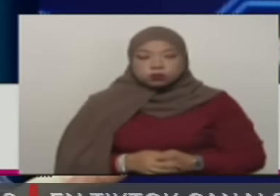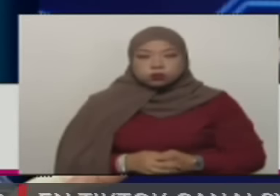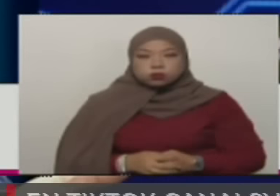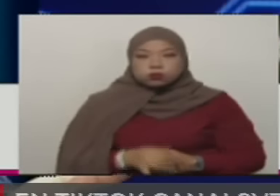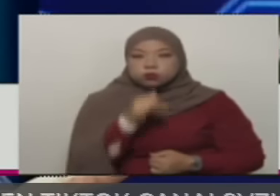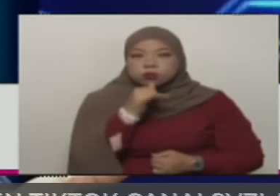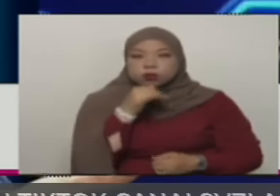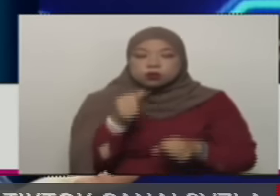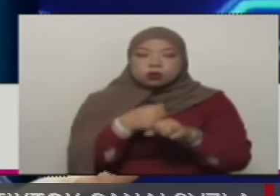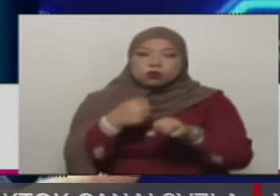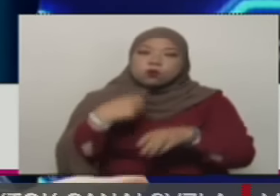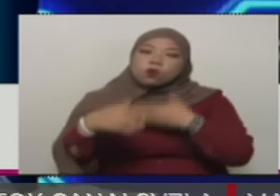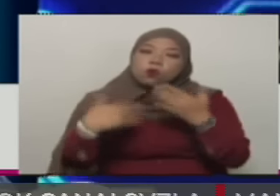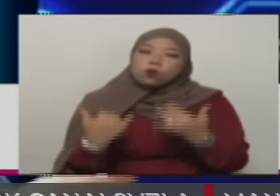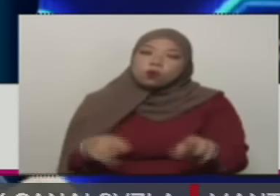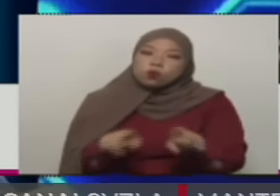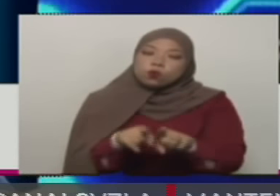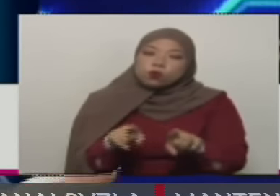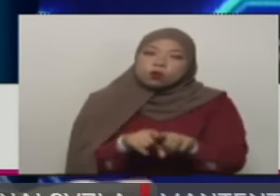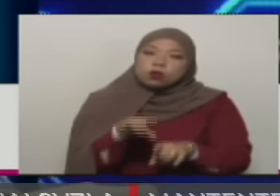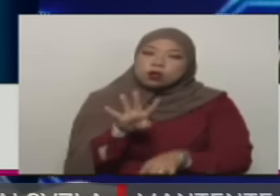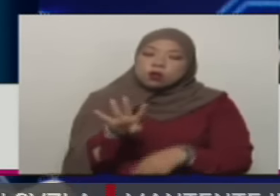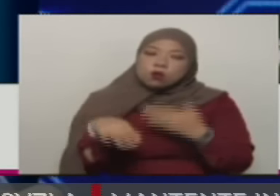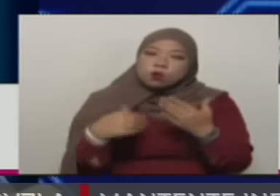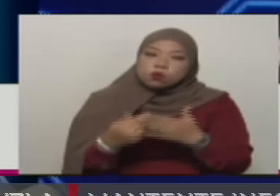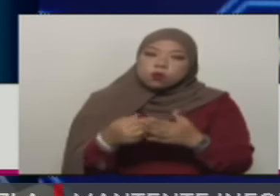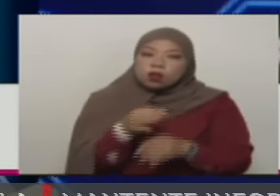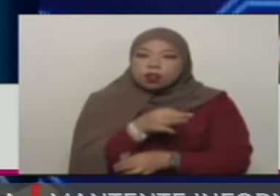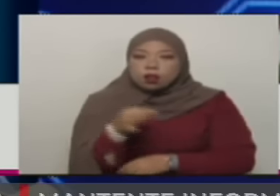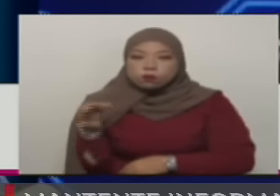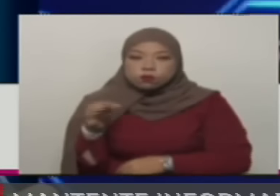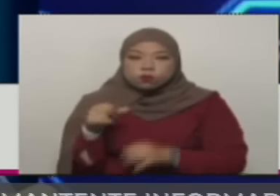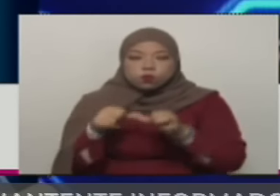estamos sometidos al acecho de las sanciones permanentes, a la persecución.